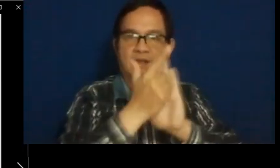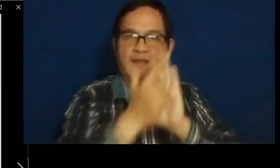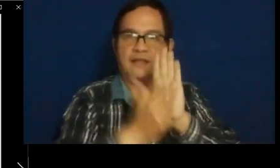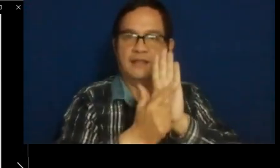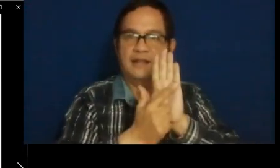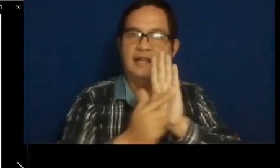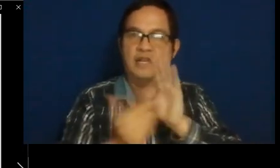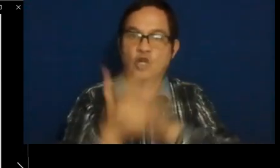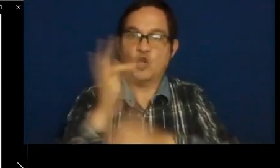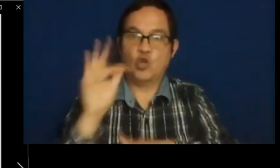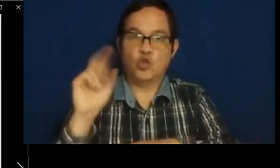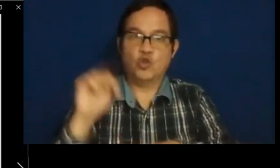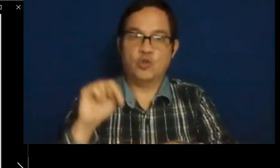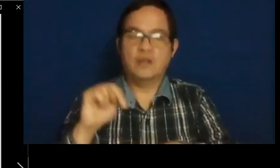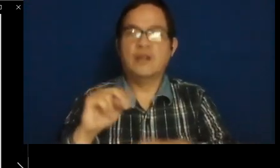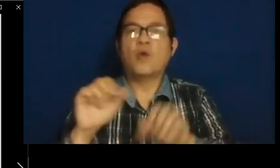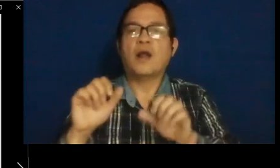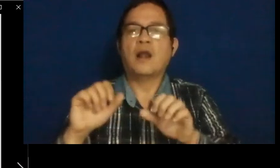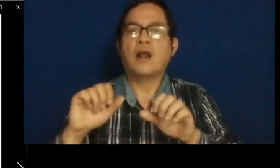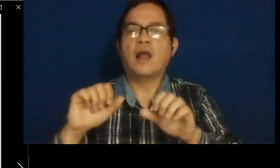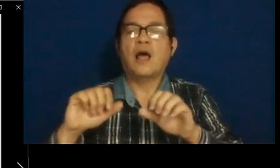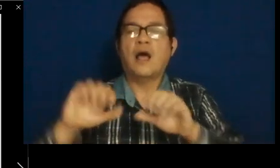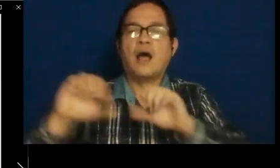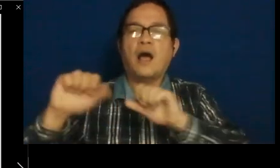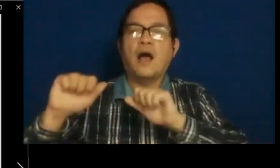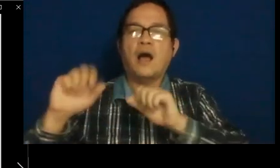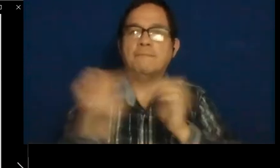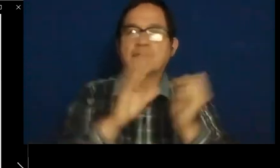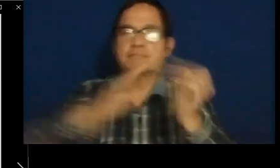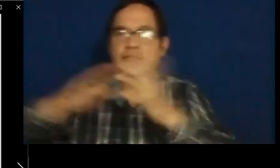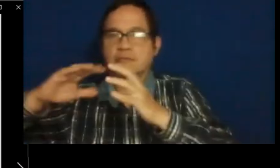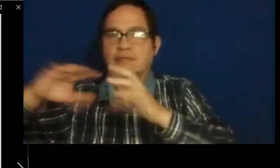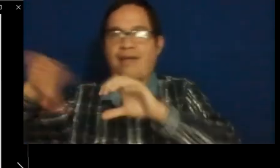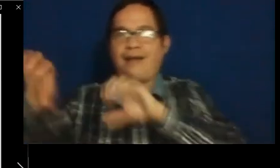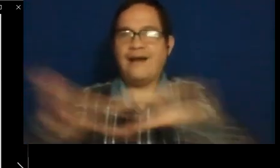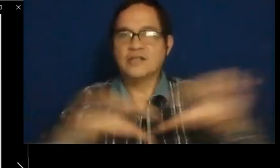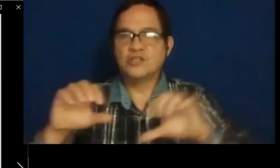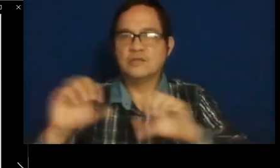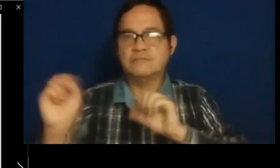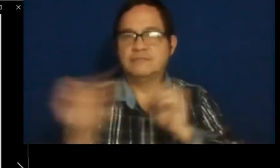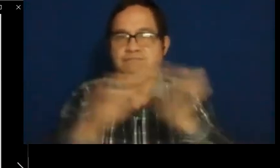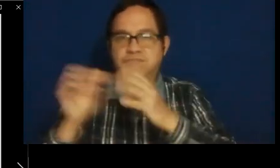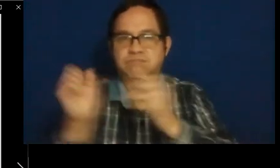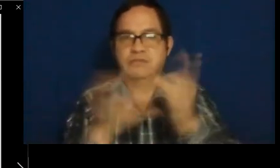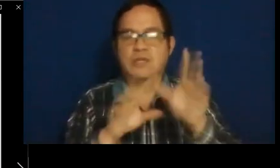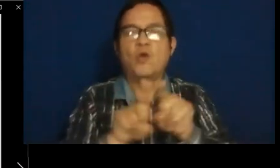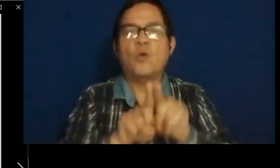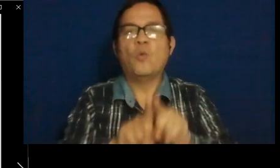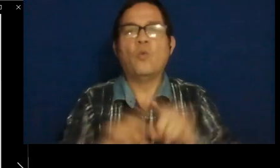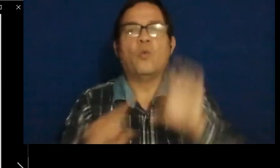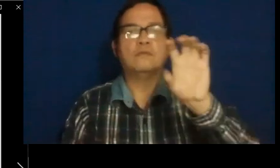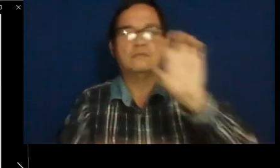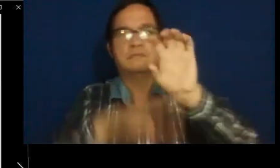la tercera, de acción y reacción, implica que como este elemento, esta masa, está en contacto con